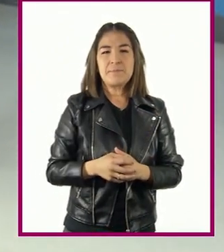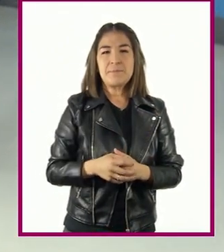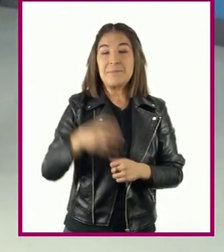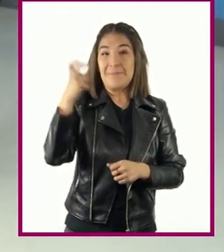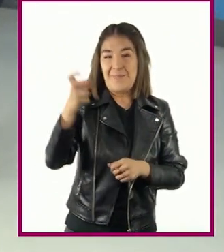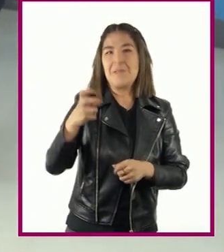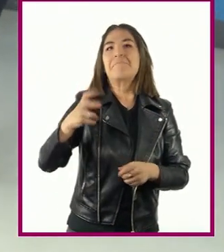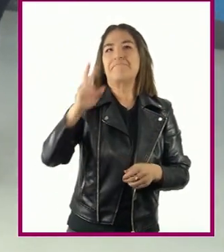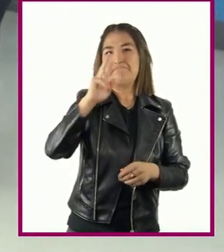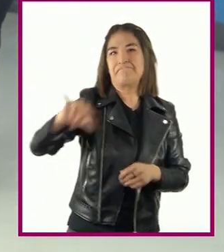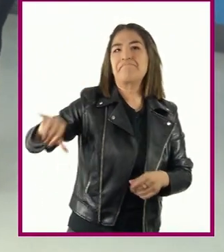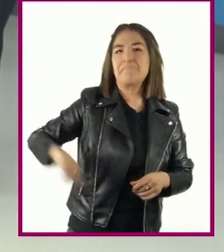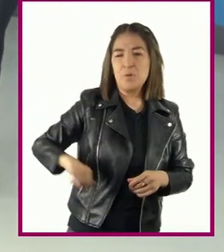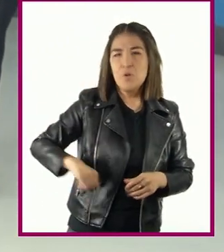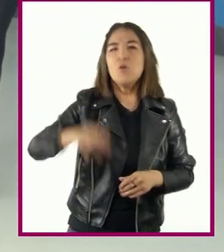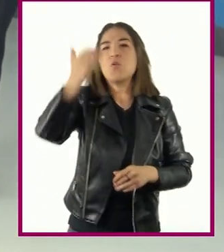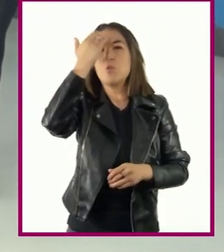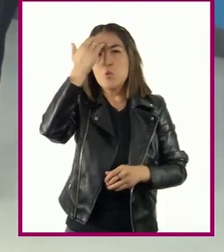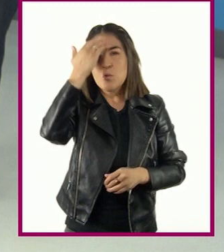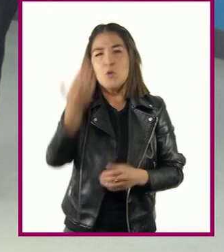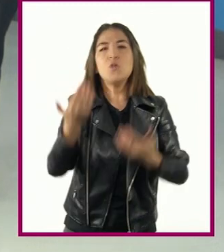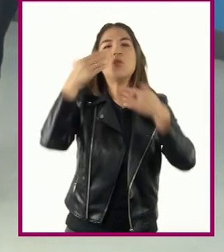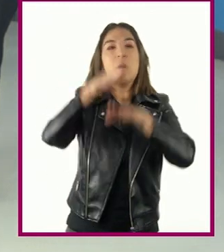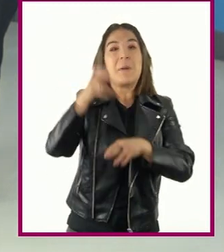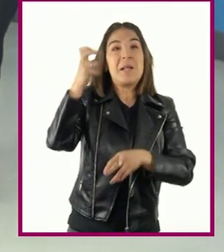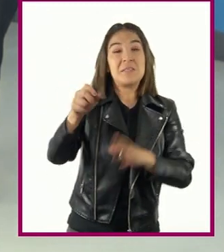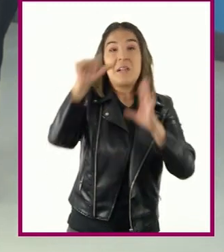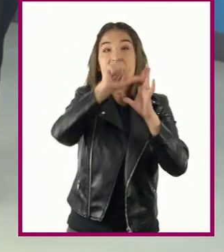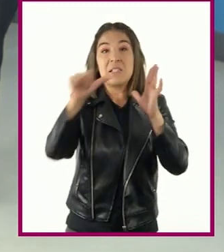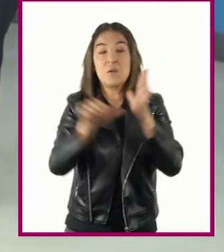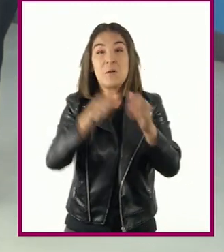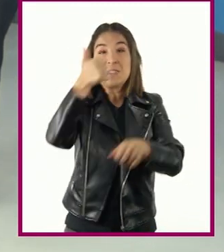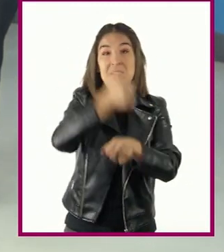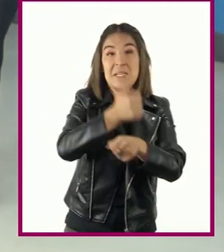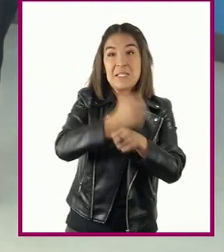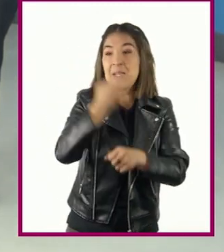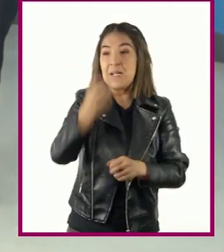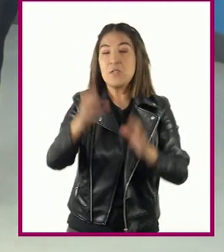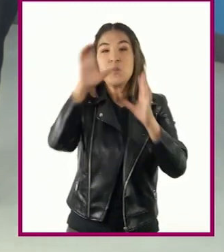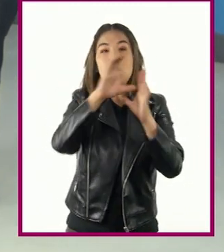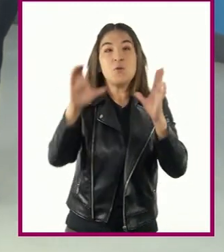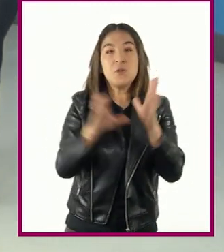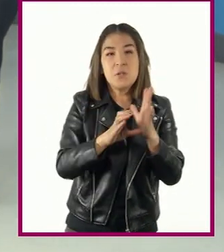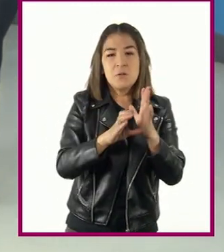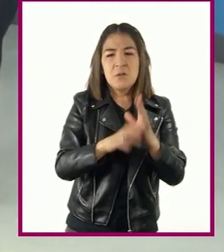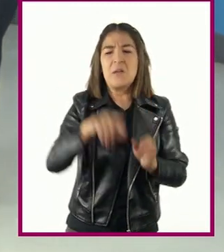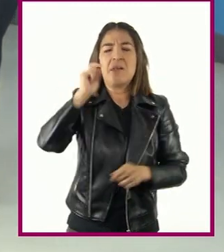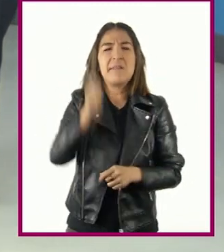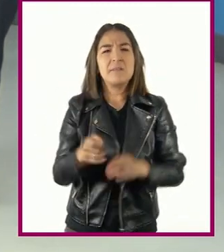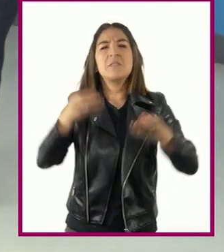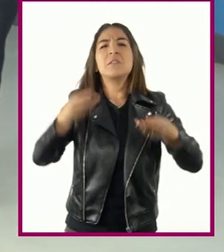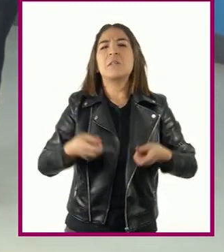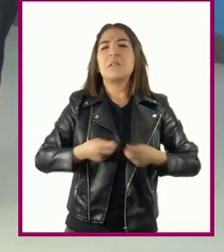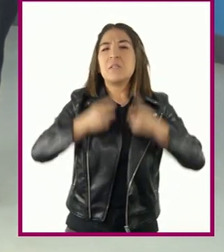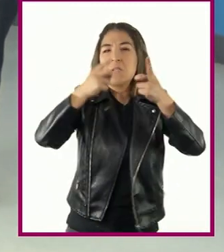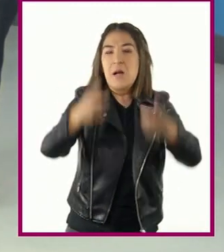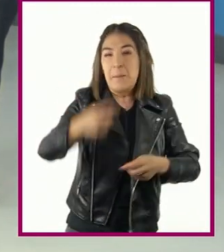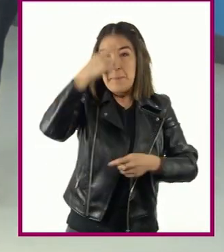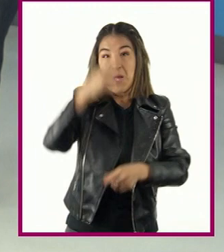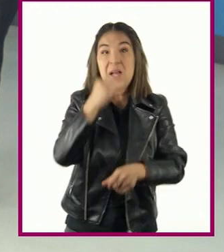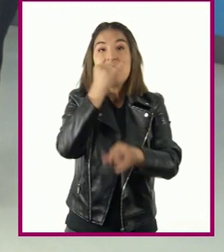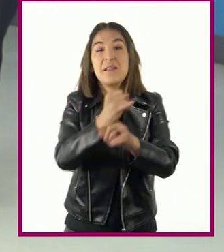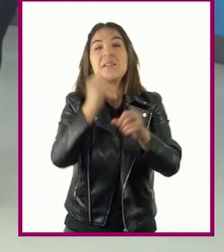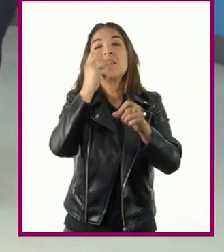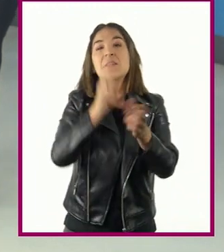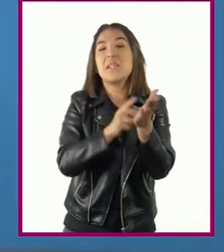Resulta interesante conocer que en el artículo 6 de nuestra Constitución se garantiza el derecho a